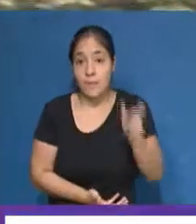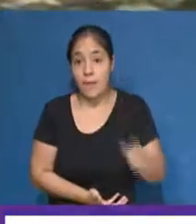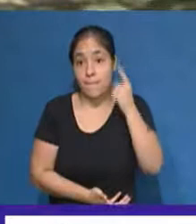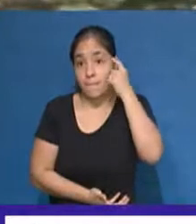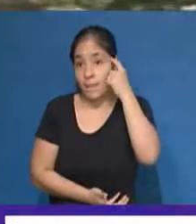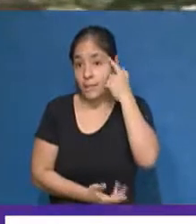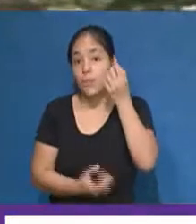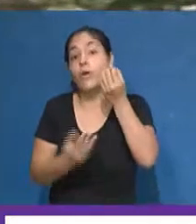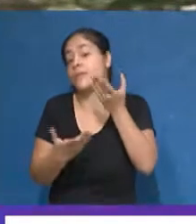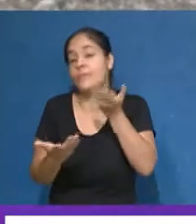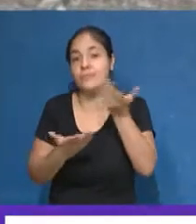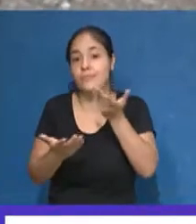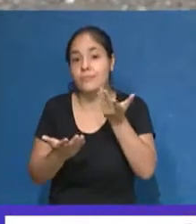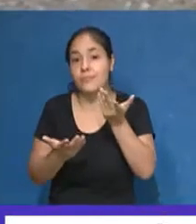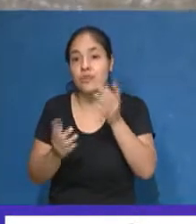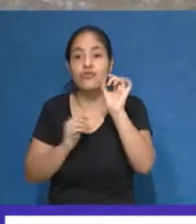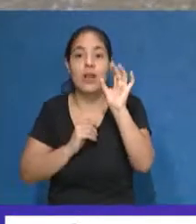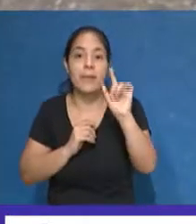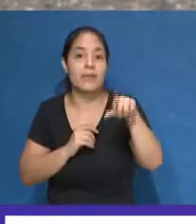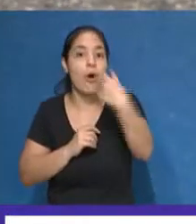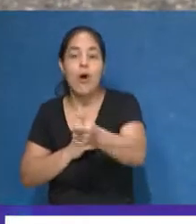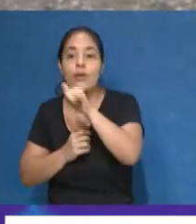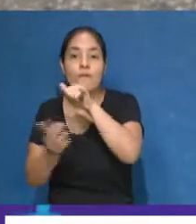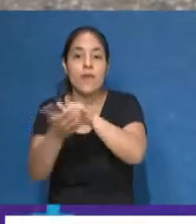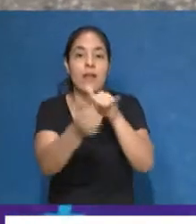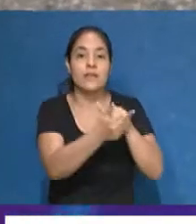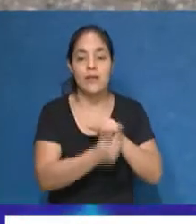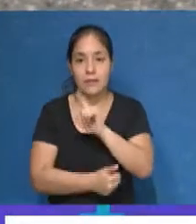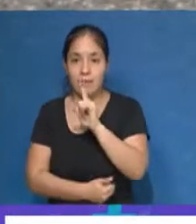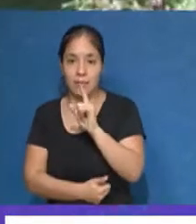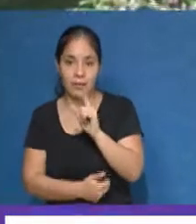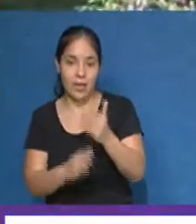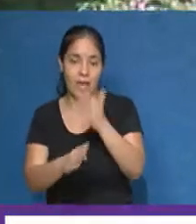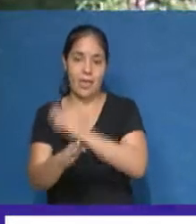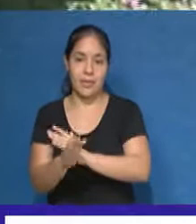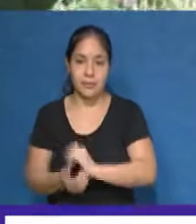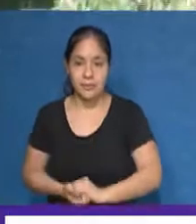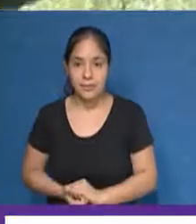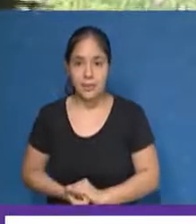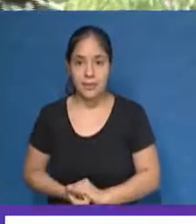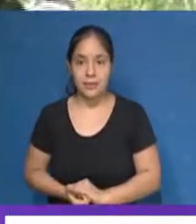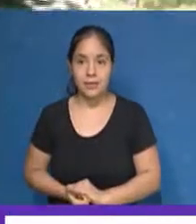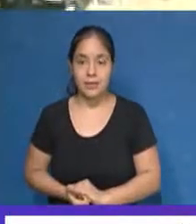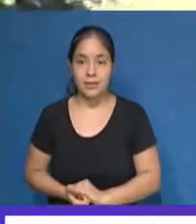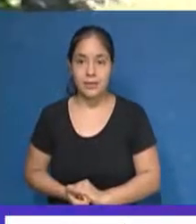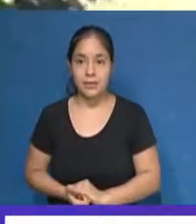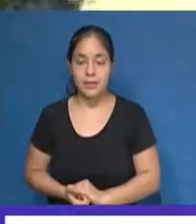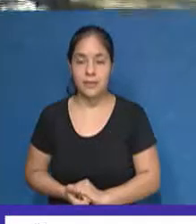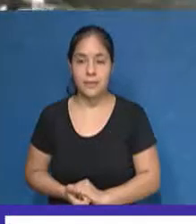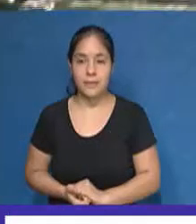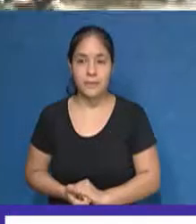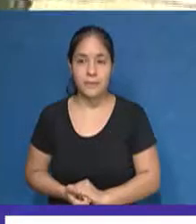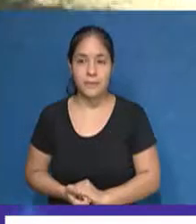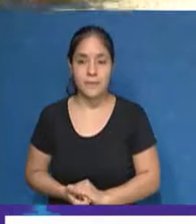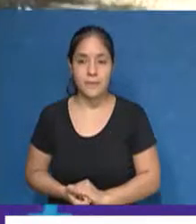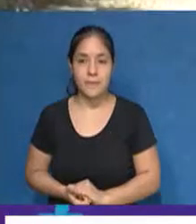Fundamentalmente, pero esa es la razón, es evitar otras consecuencias, dijo él. Doctor, desde el gobierno de 2015, prácticamente han sido estos abusos, tengo